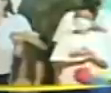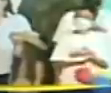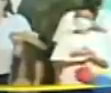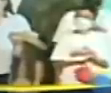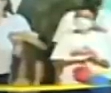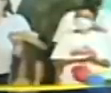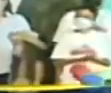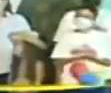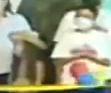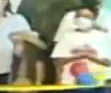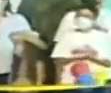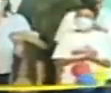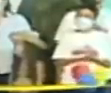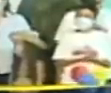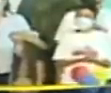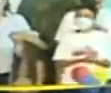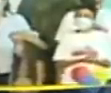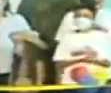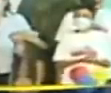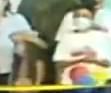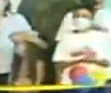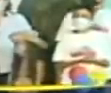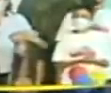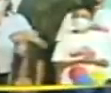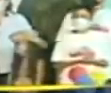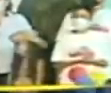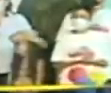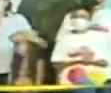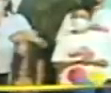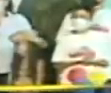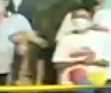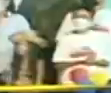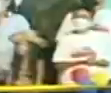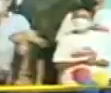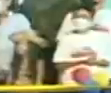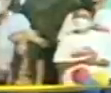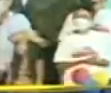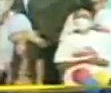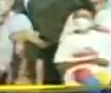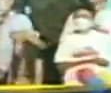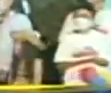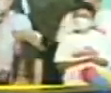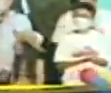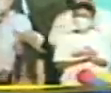Carabobo, como lo señaló el comandante Chávez, como usted lo ha dicho, y por eso a la cuenta de tres